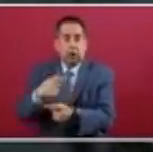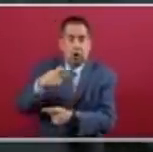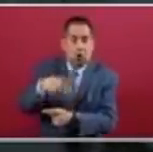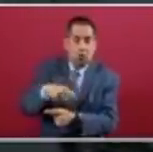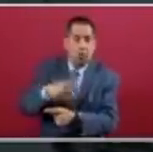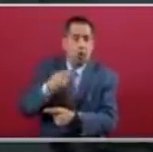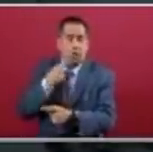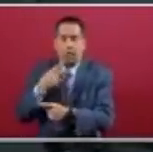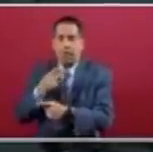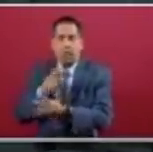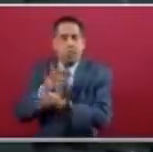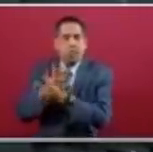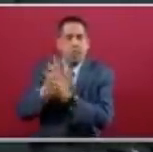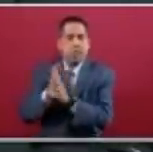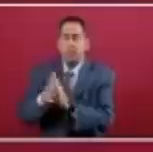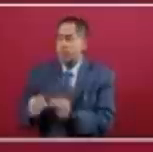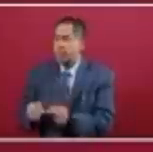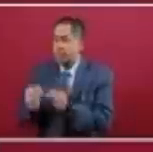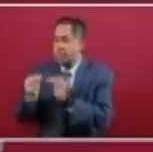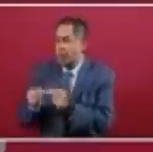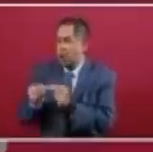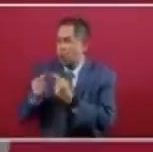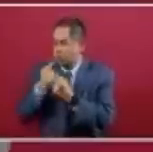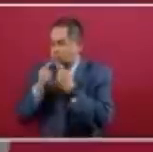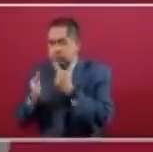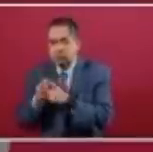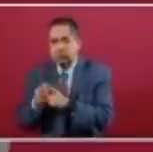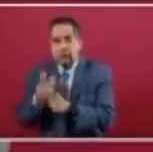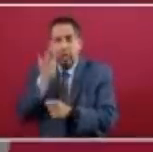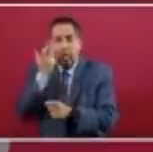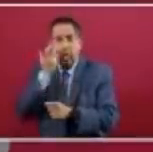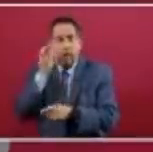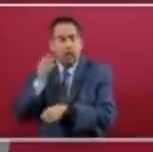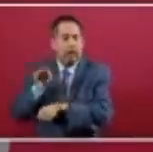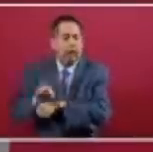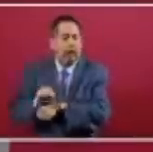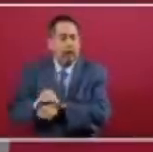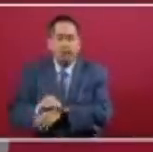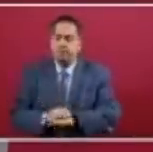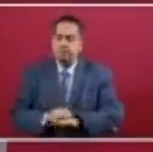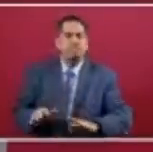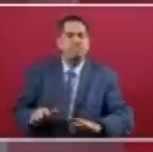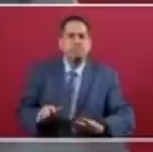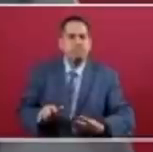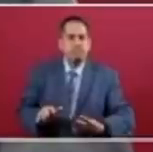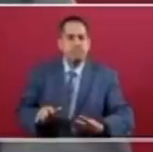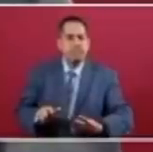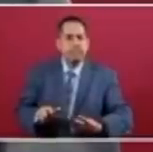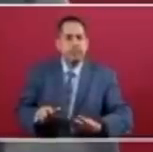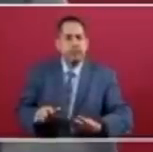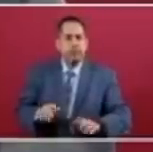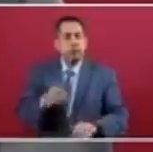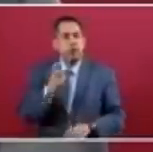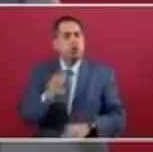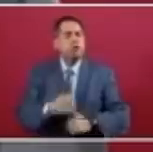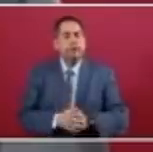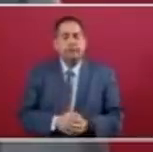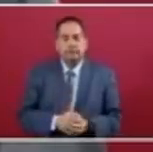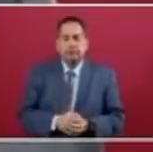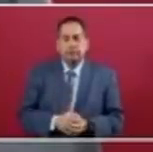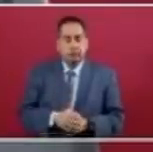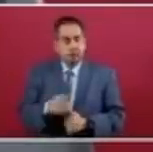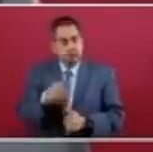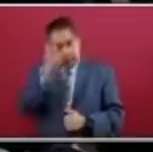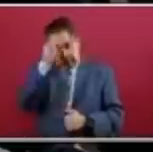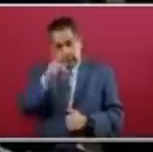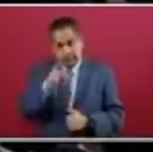de negocios hechos al amparo del poder público. Entonces, abrimos, si les